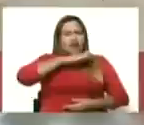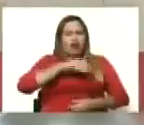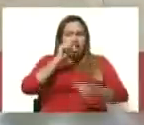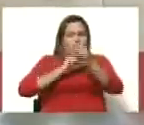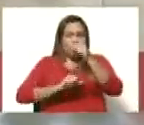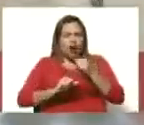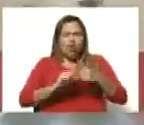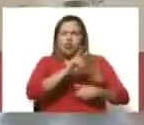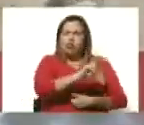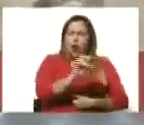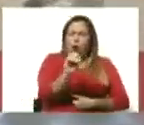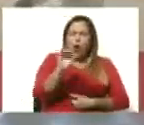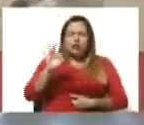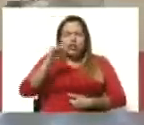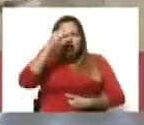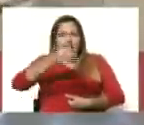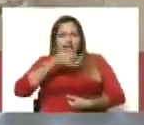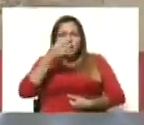2, 3 de la tarde.